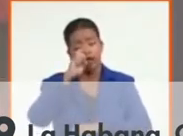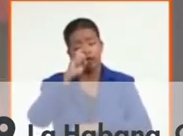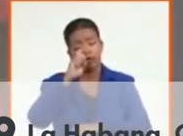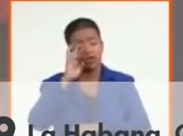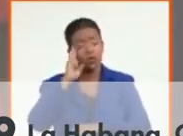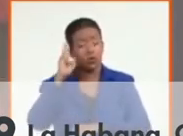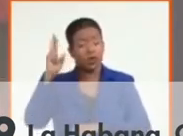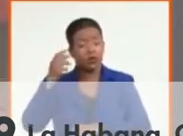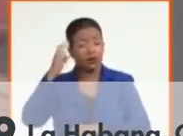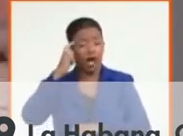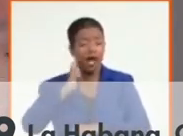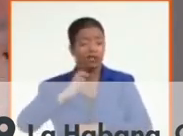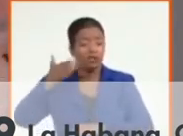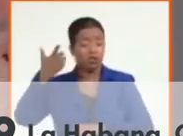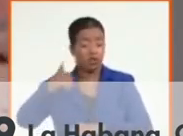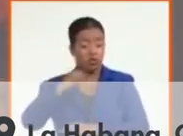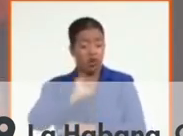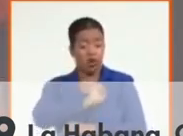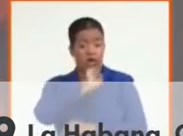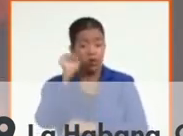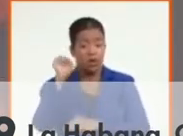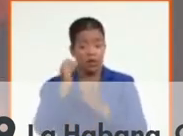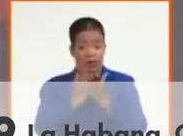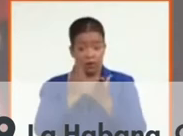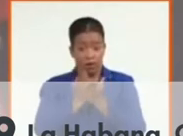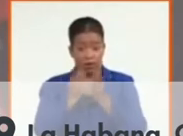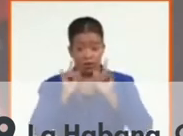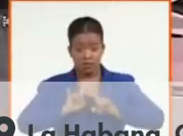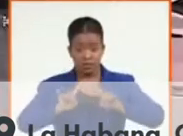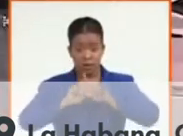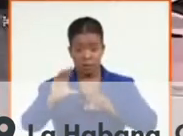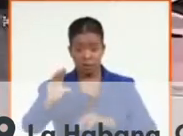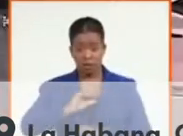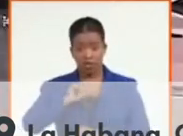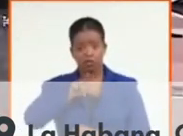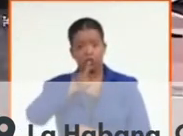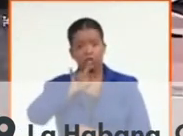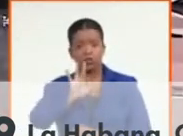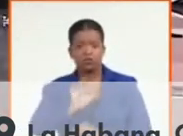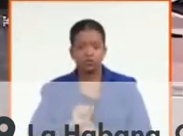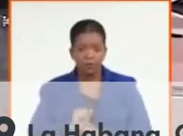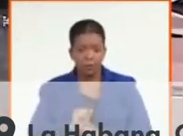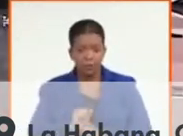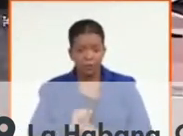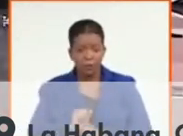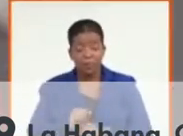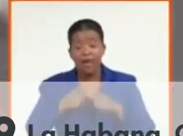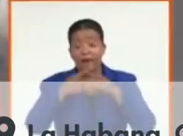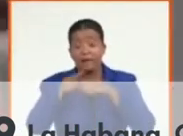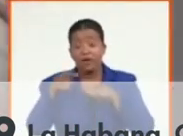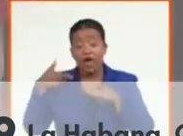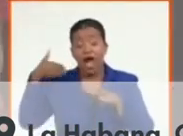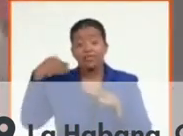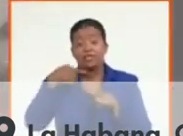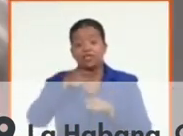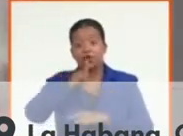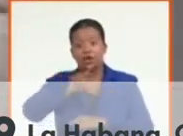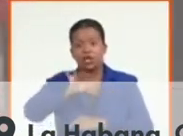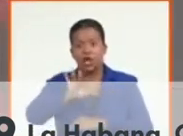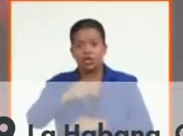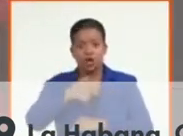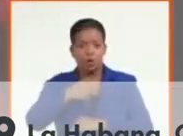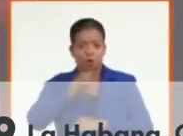mi generación los universitarios 198 pesos pero con 198 pesos usted podía dar en las vacaciones